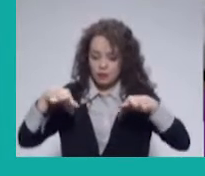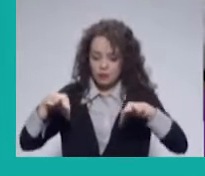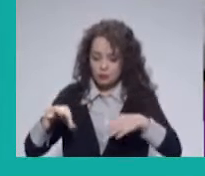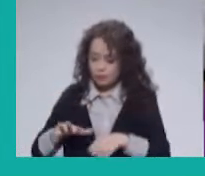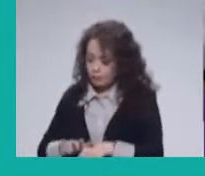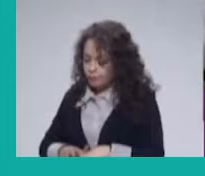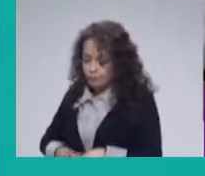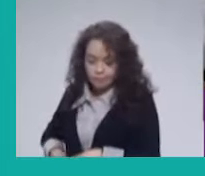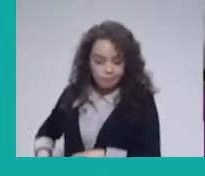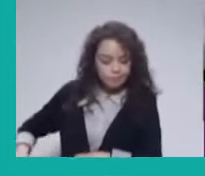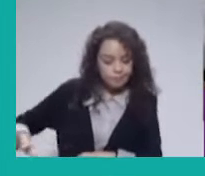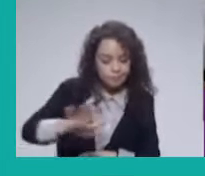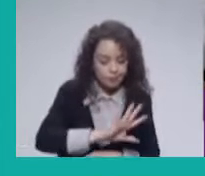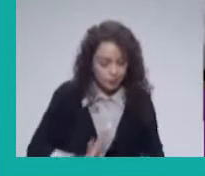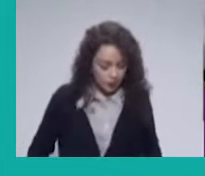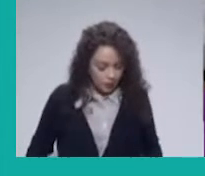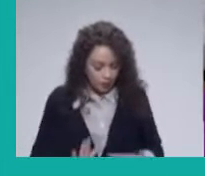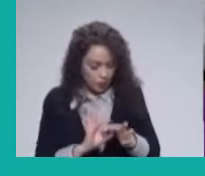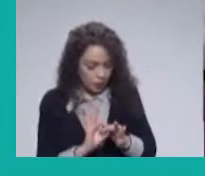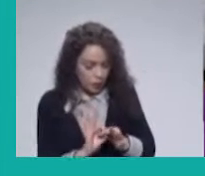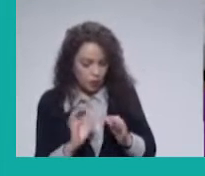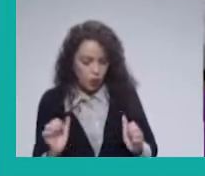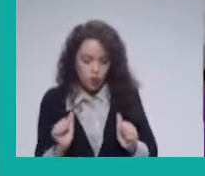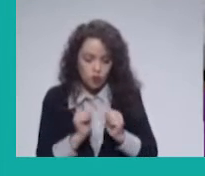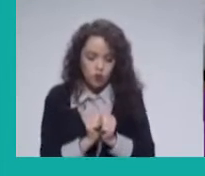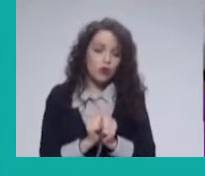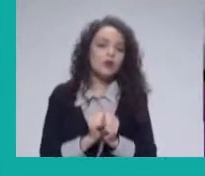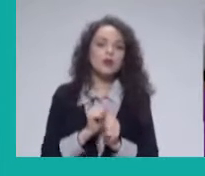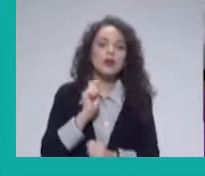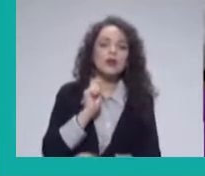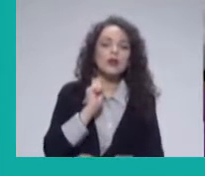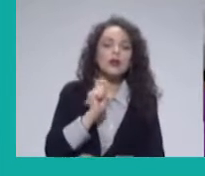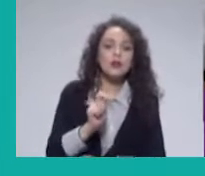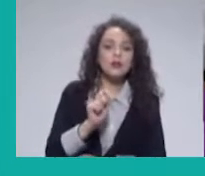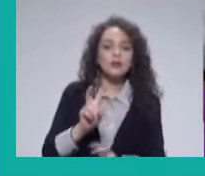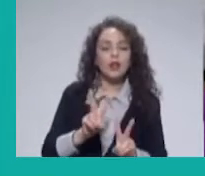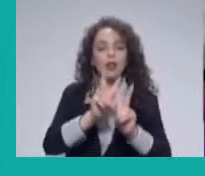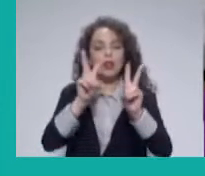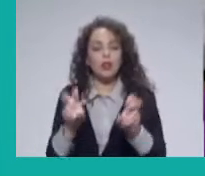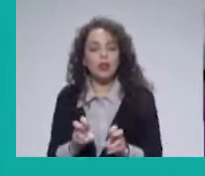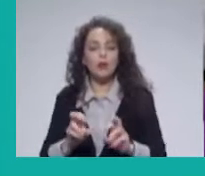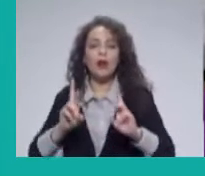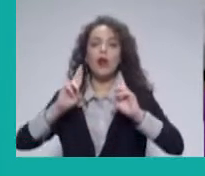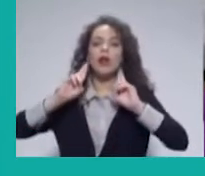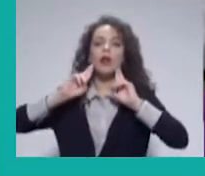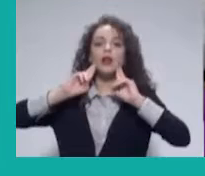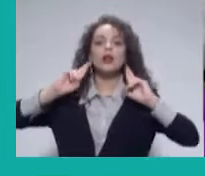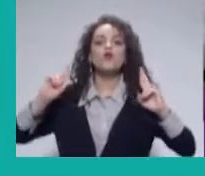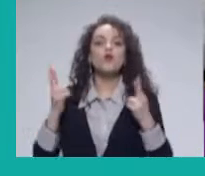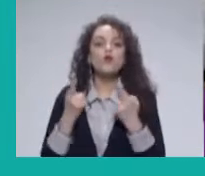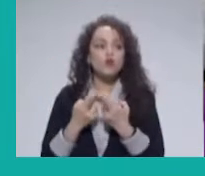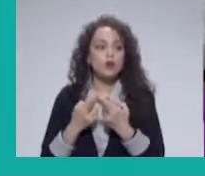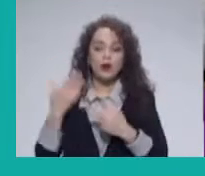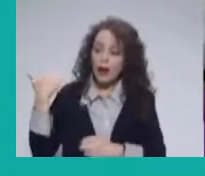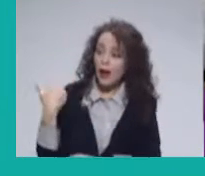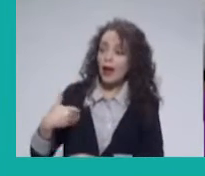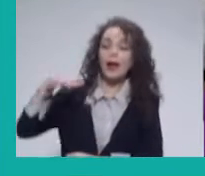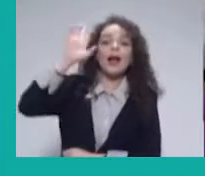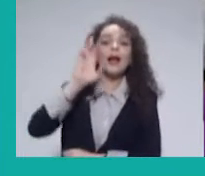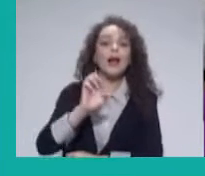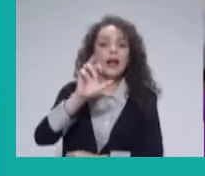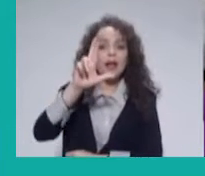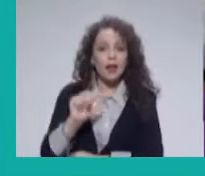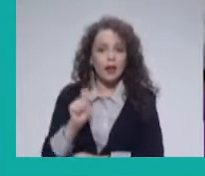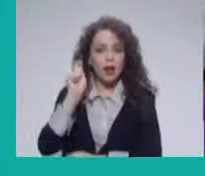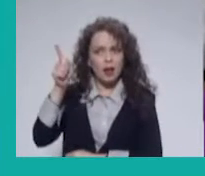rodearan la explicación de documental de las reuniones que la entonces titular de la